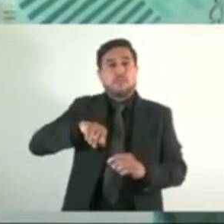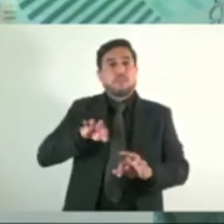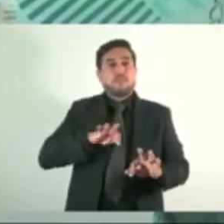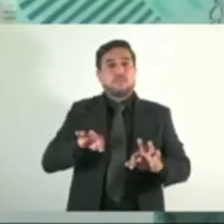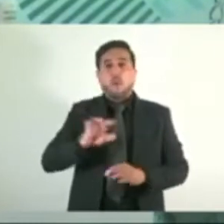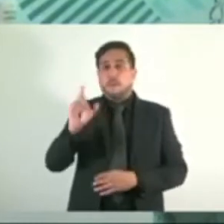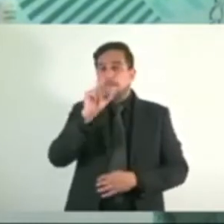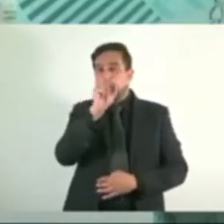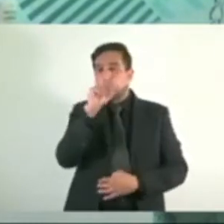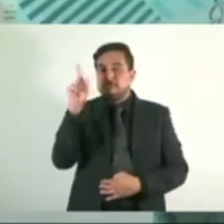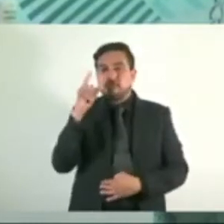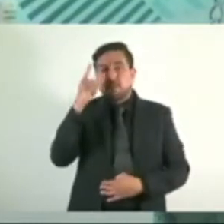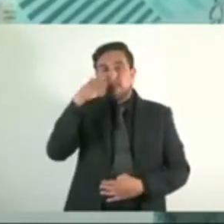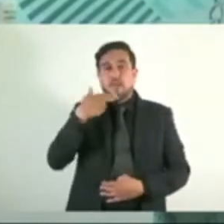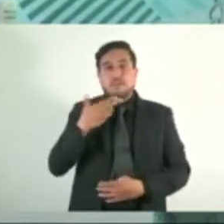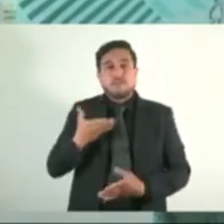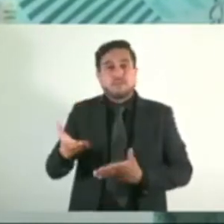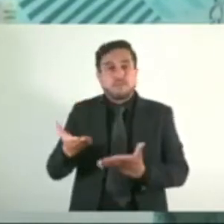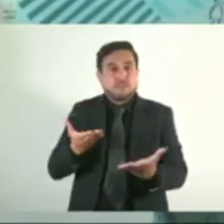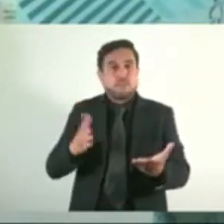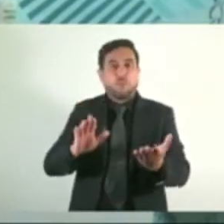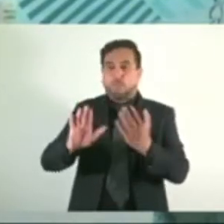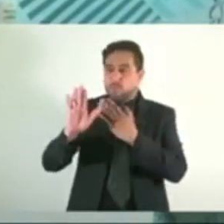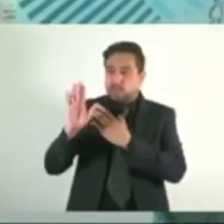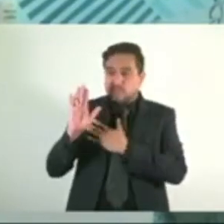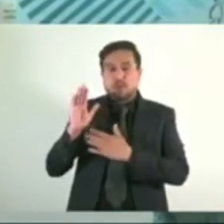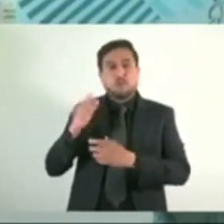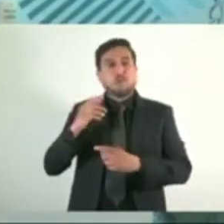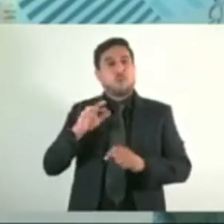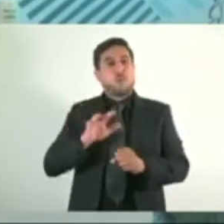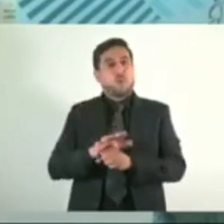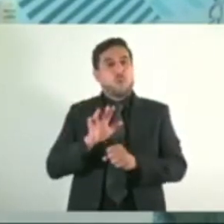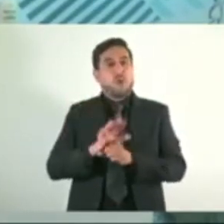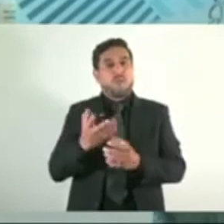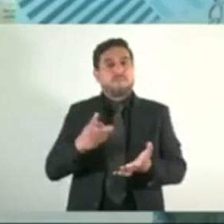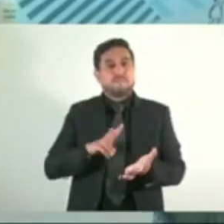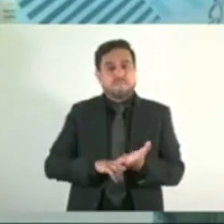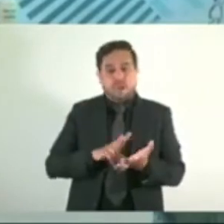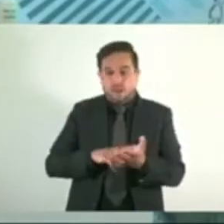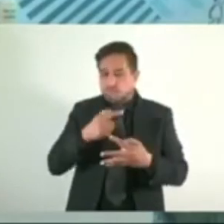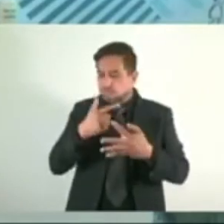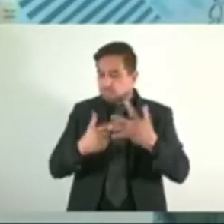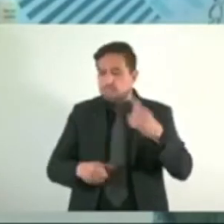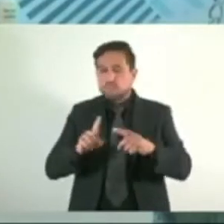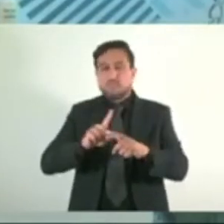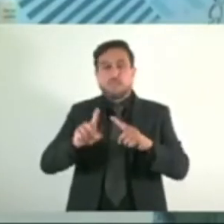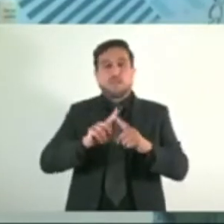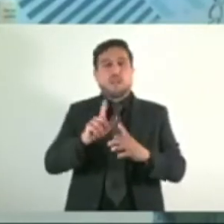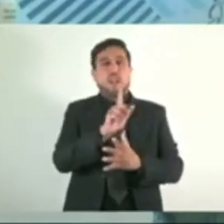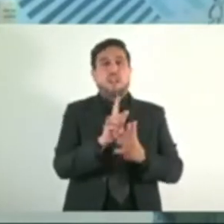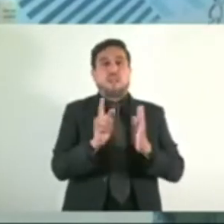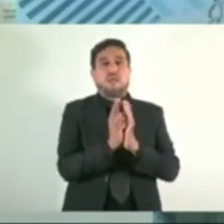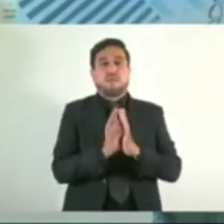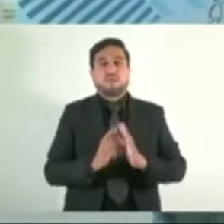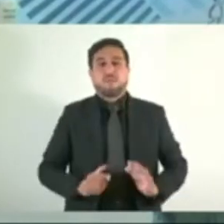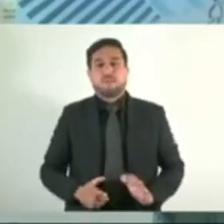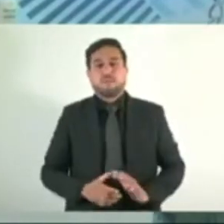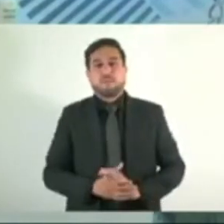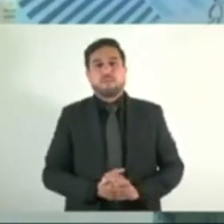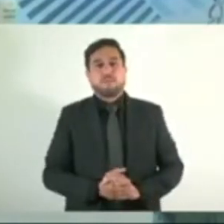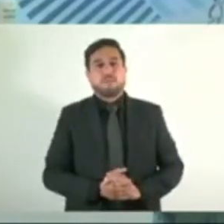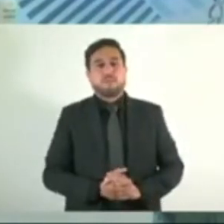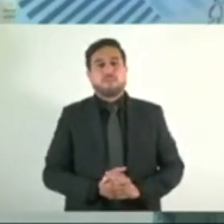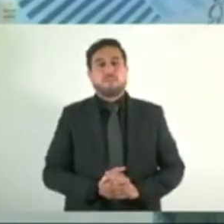profesionales, comprometidos con los principios legales y éticos,